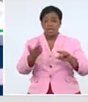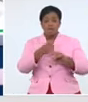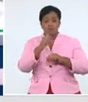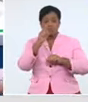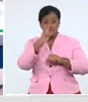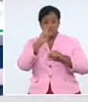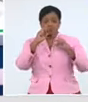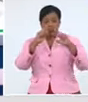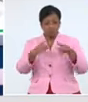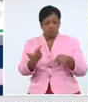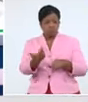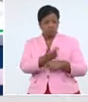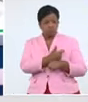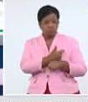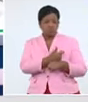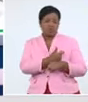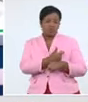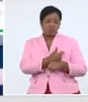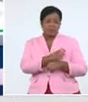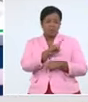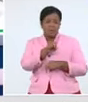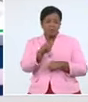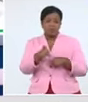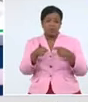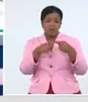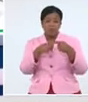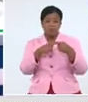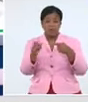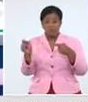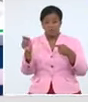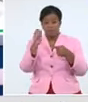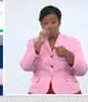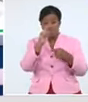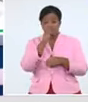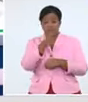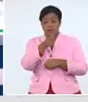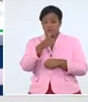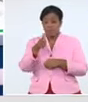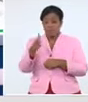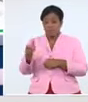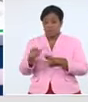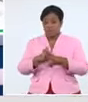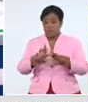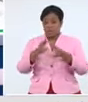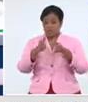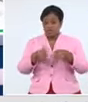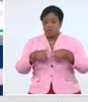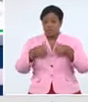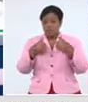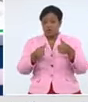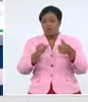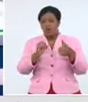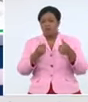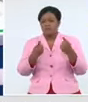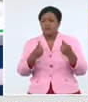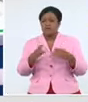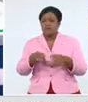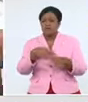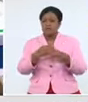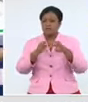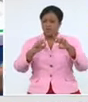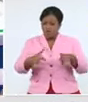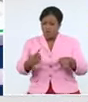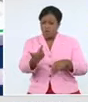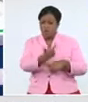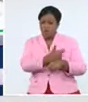pasar? Primero es completar la inmunización que ya avanza en algunos territorios. ¿Cuándo comenzará a hablarse de un